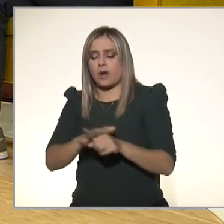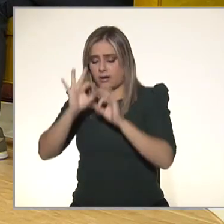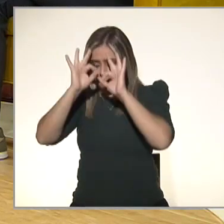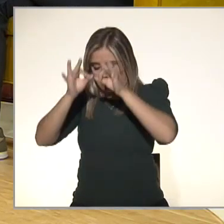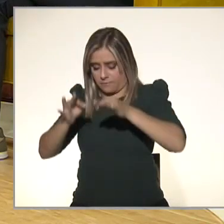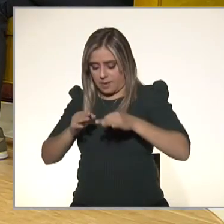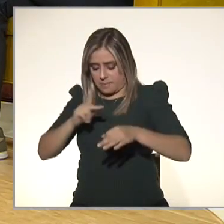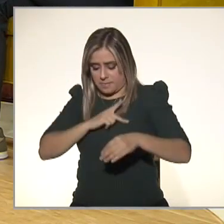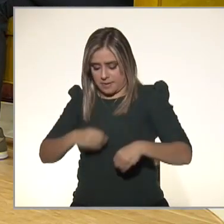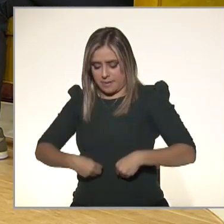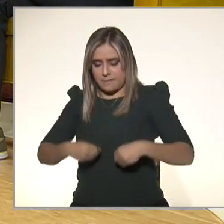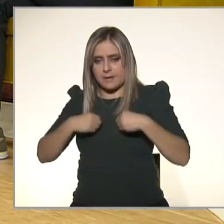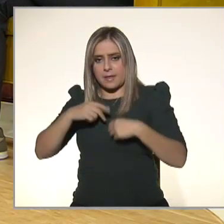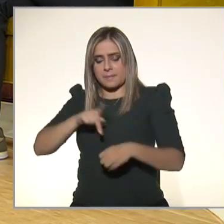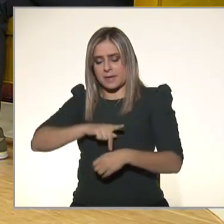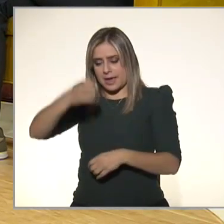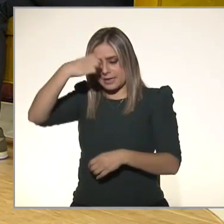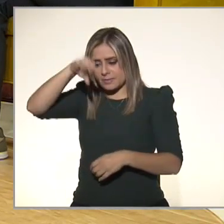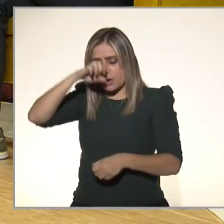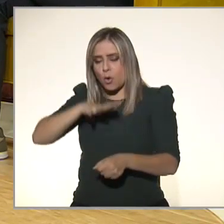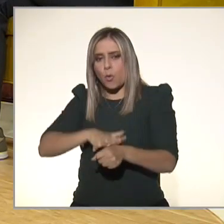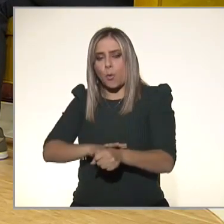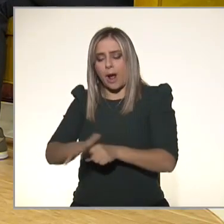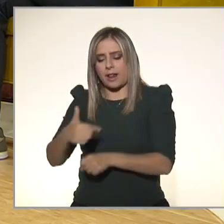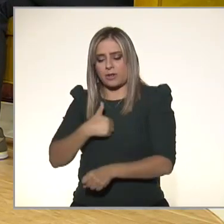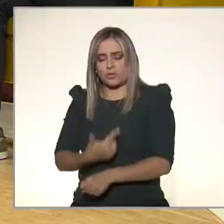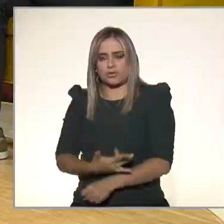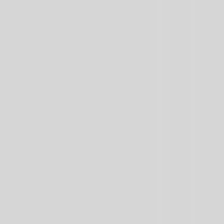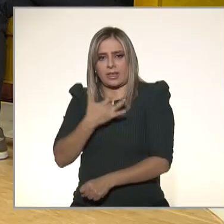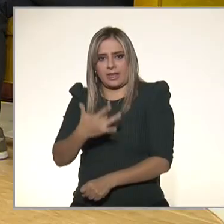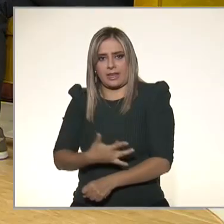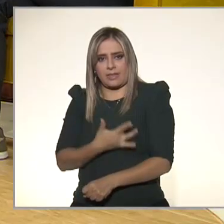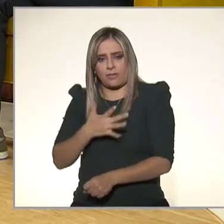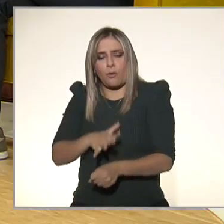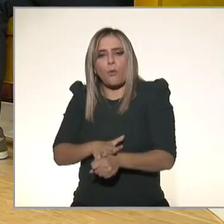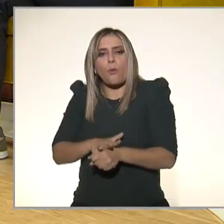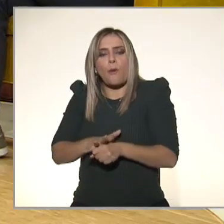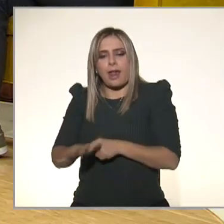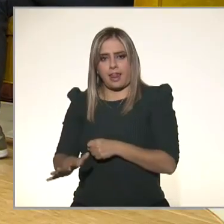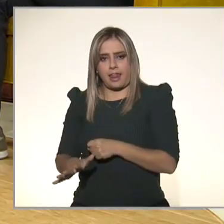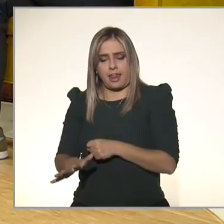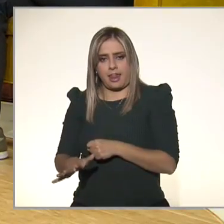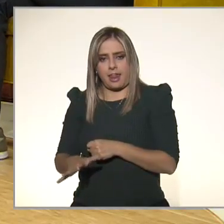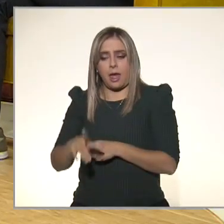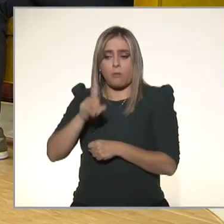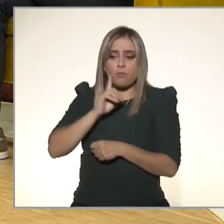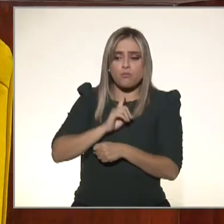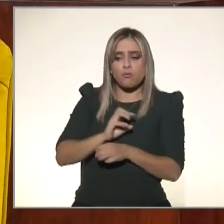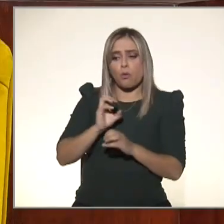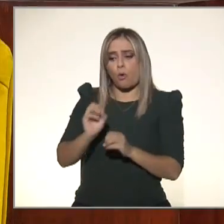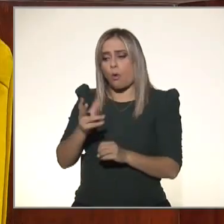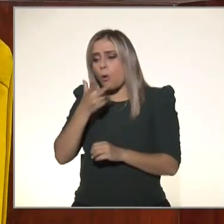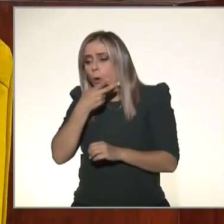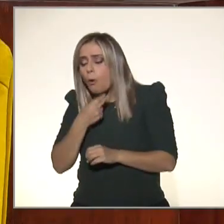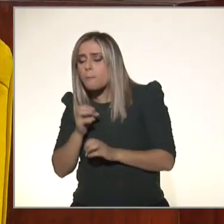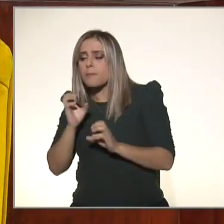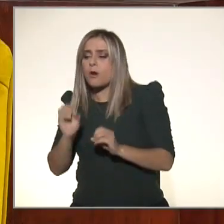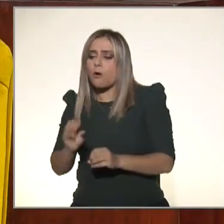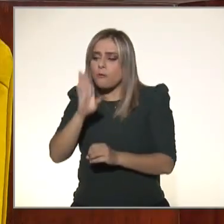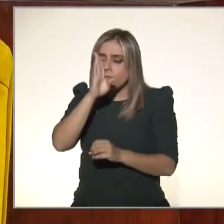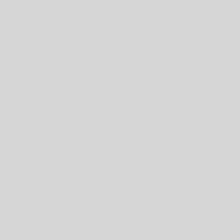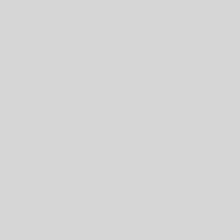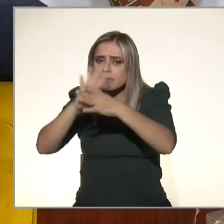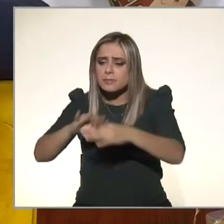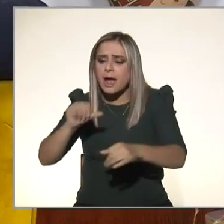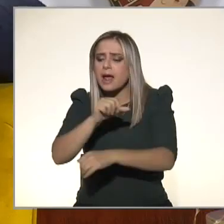su vivencia, a su experiencia personal, respecto a su género, que no necesariamente se corresponde con el sexo asignado